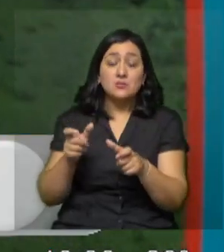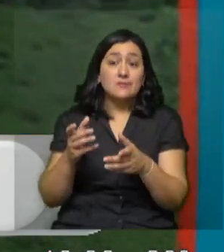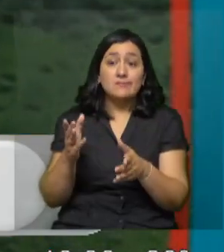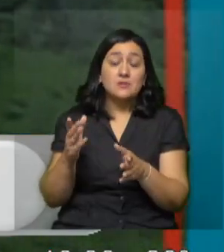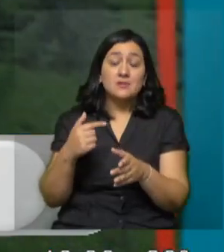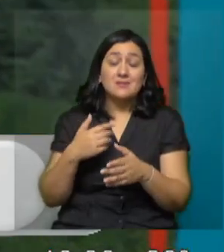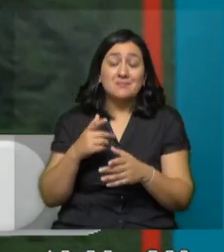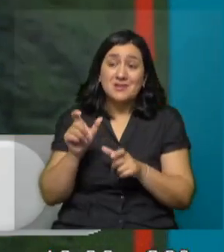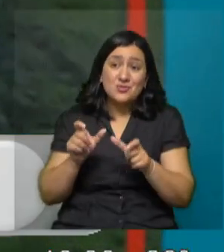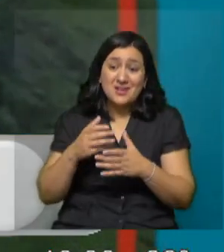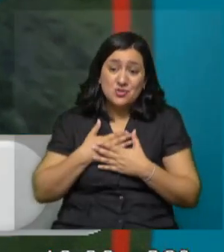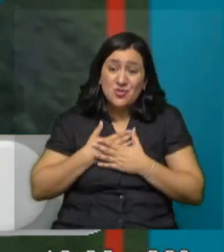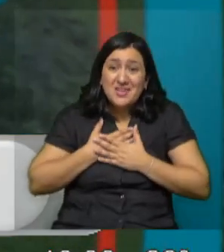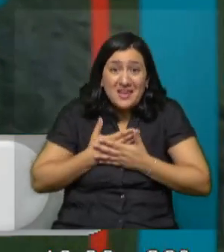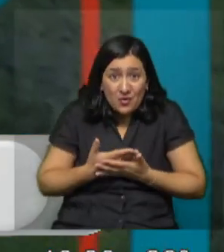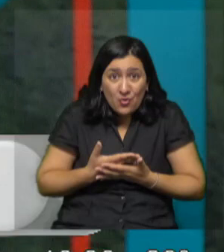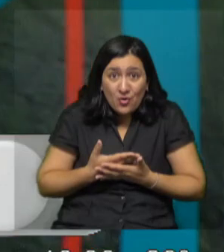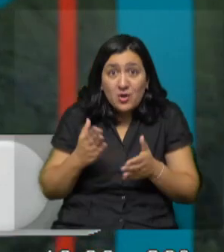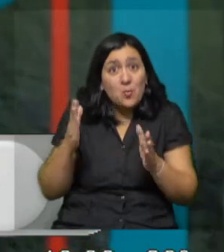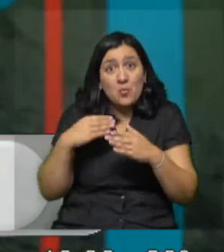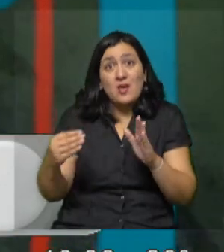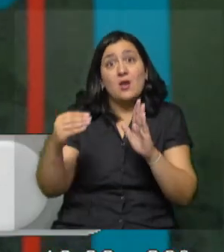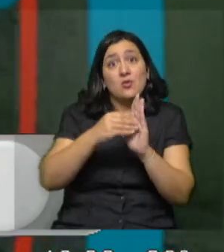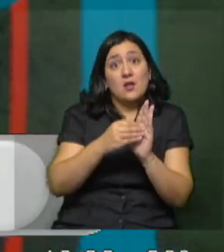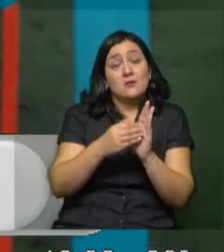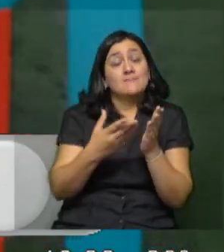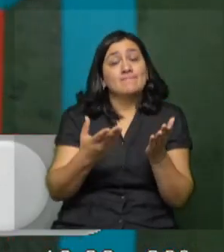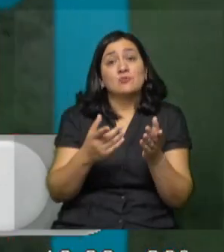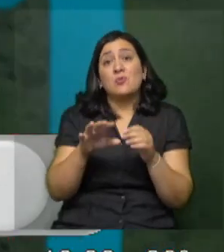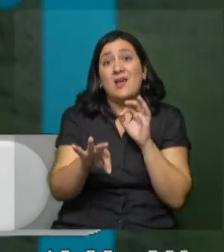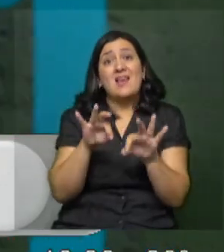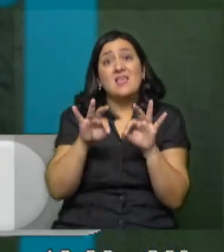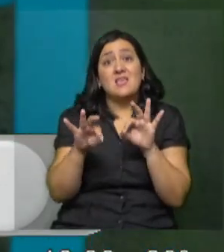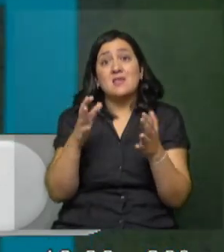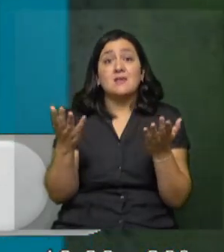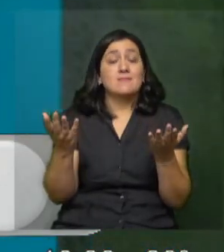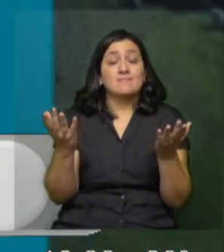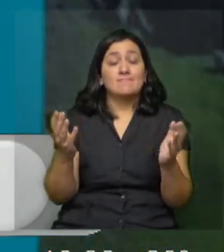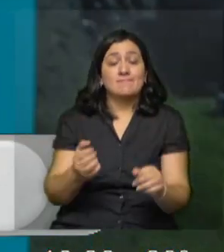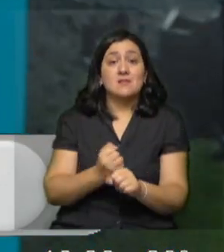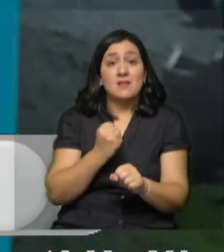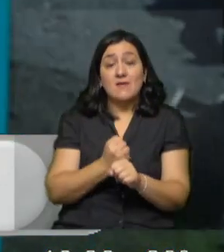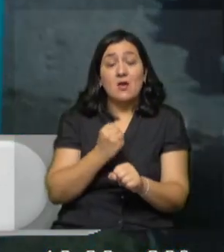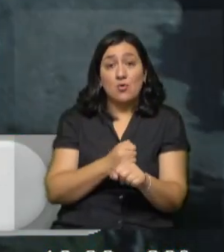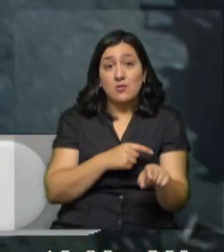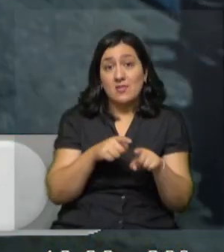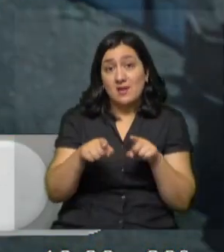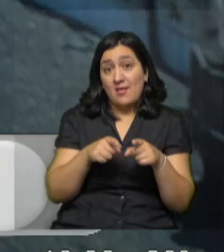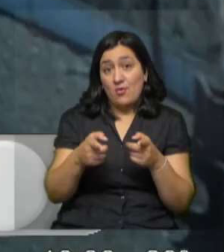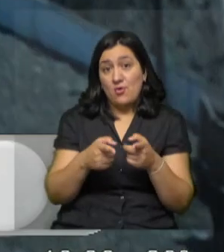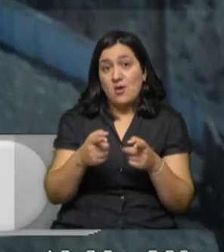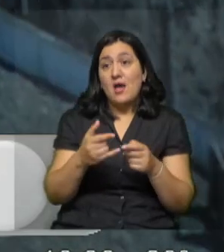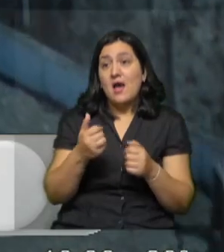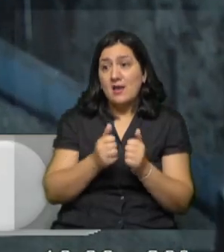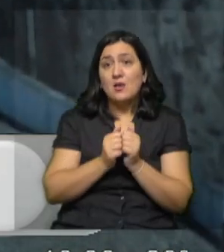que querés mucho porque generás vínculos, pero es un poco la labor del entrenador. Sí, acompañar en toda esa